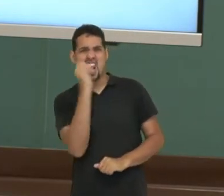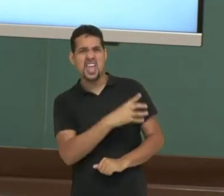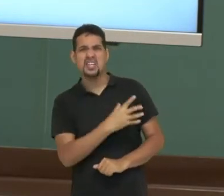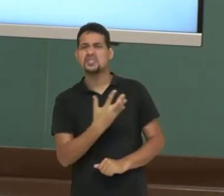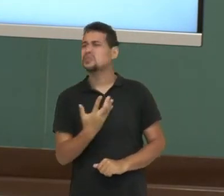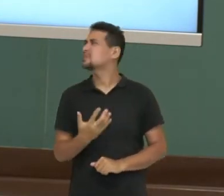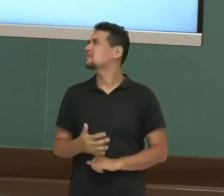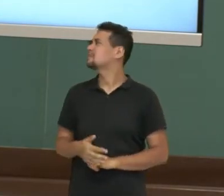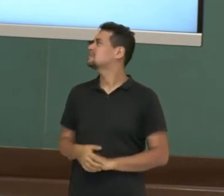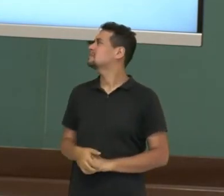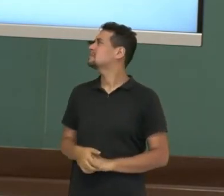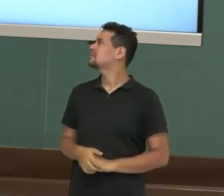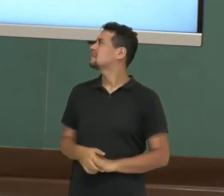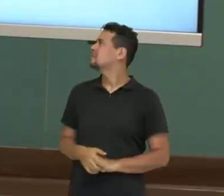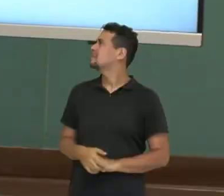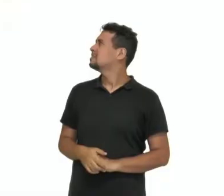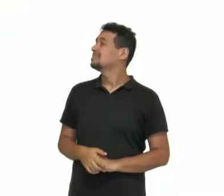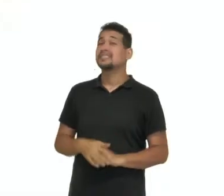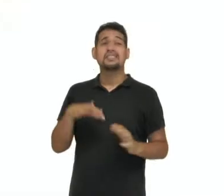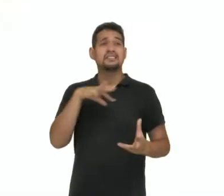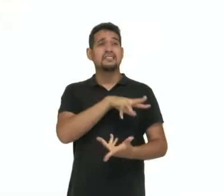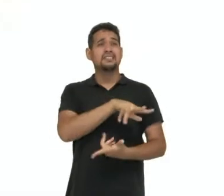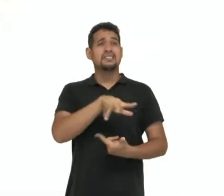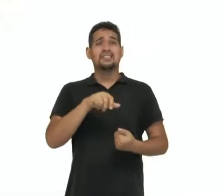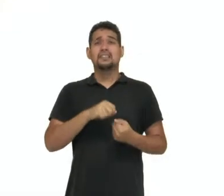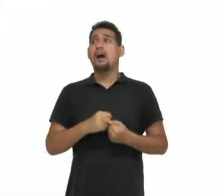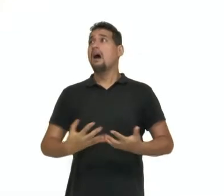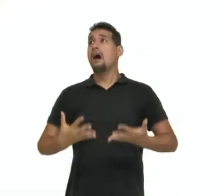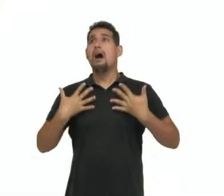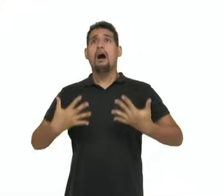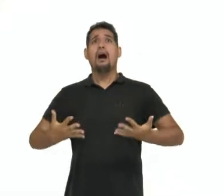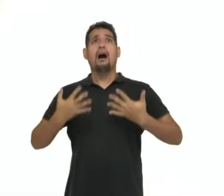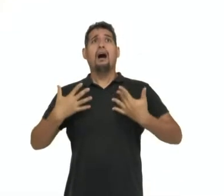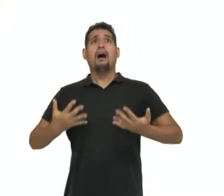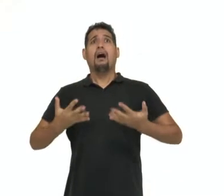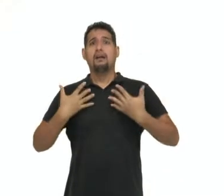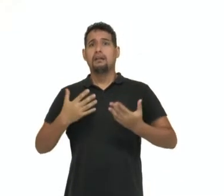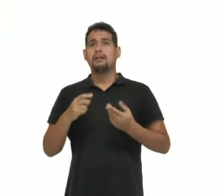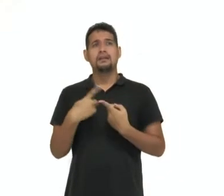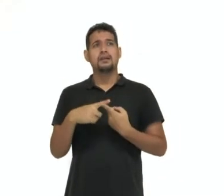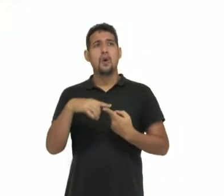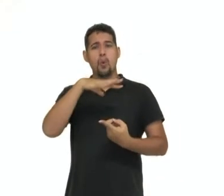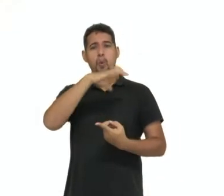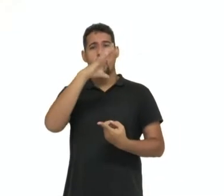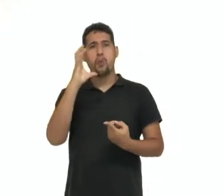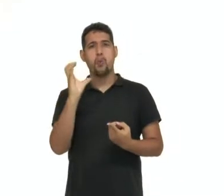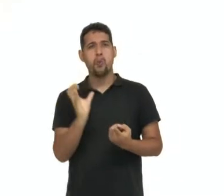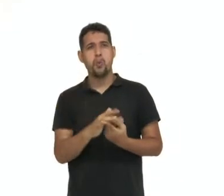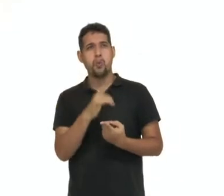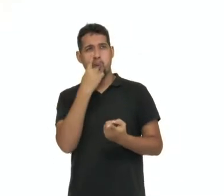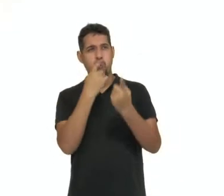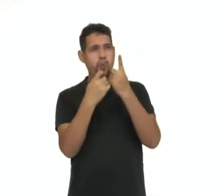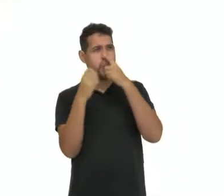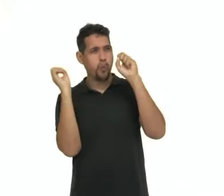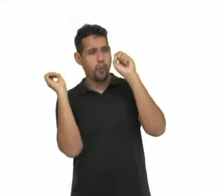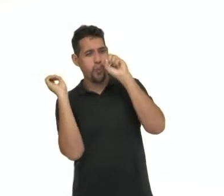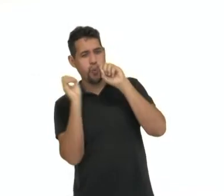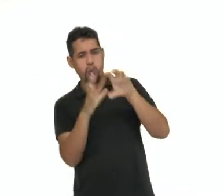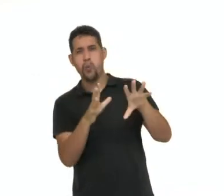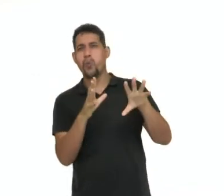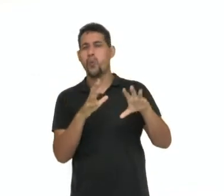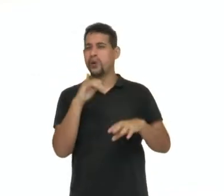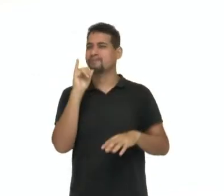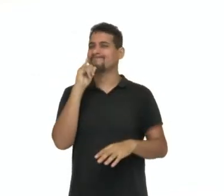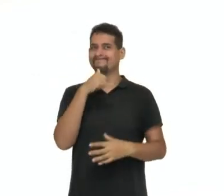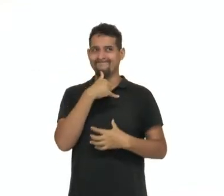Olha lá o nosso planeta sufocado com a fumaça, com a poluição. Que